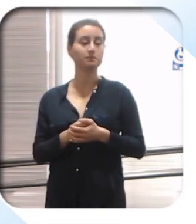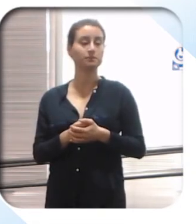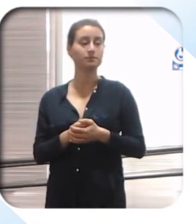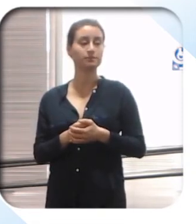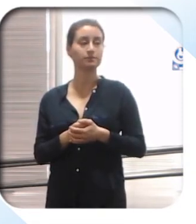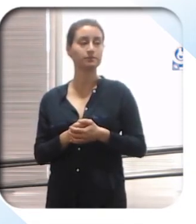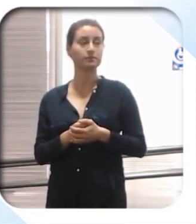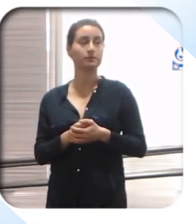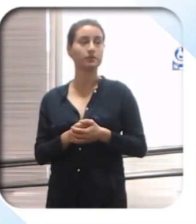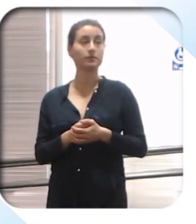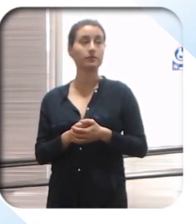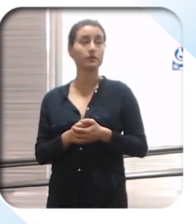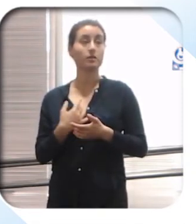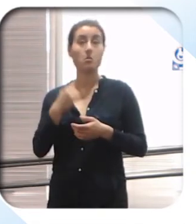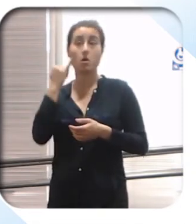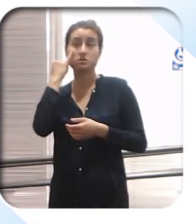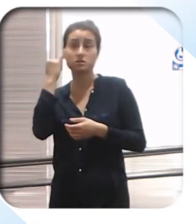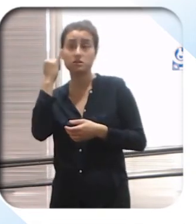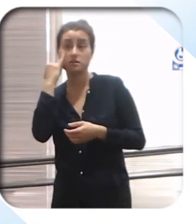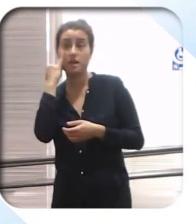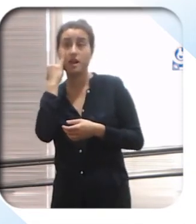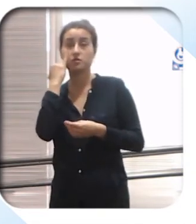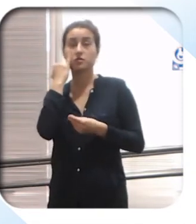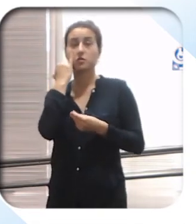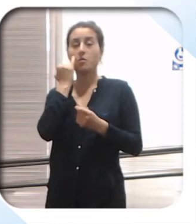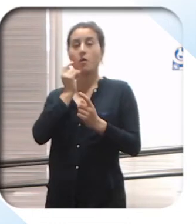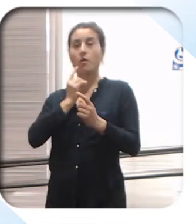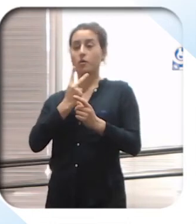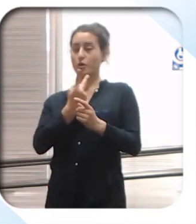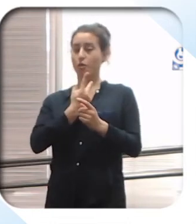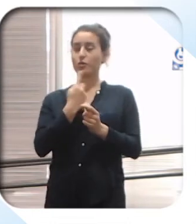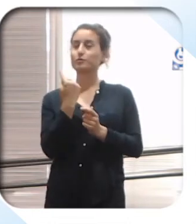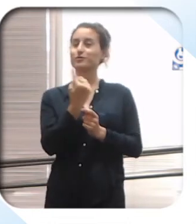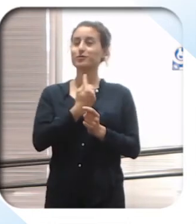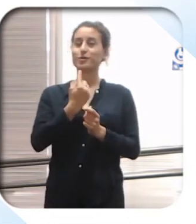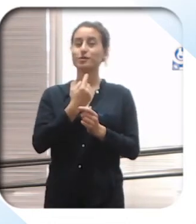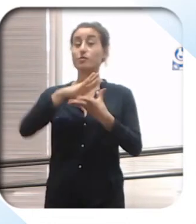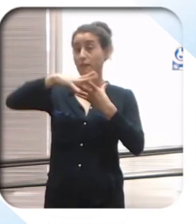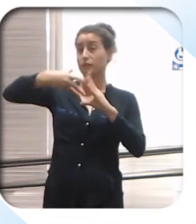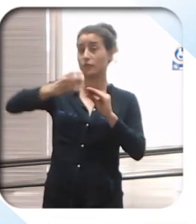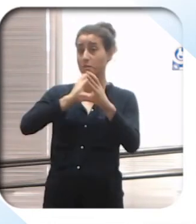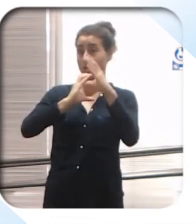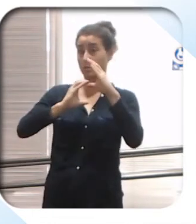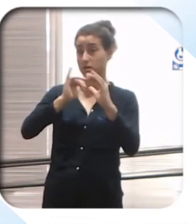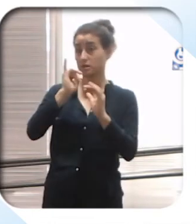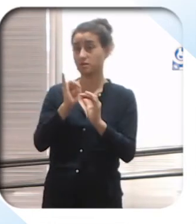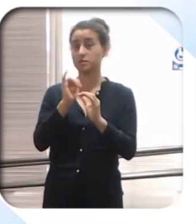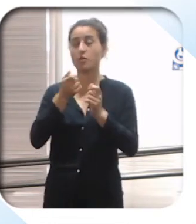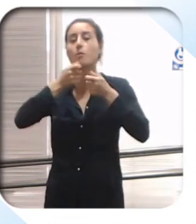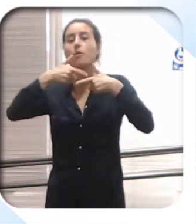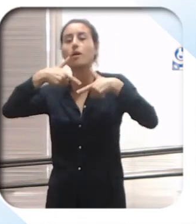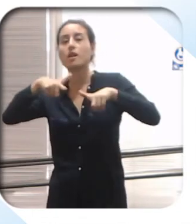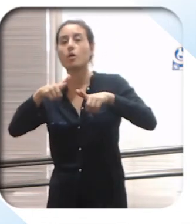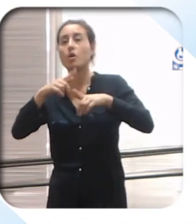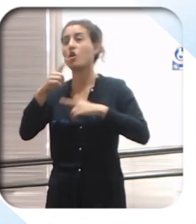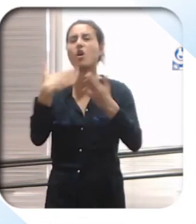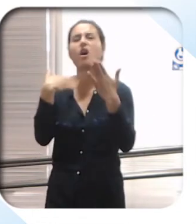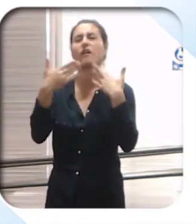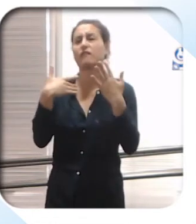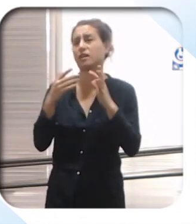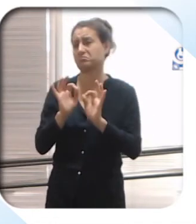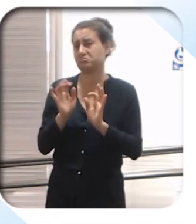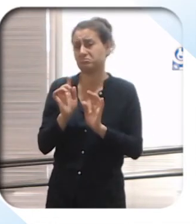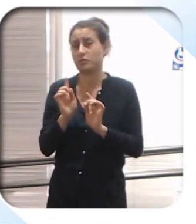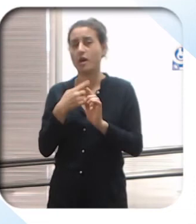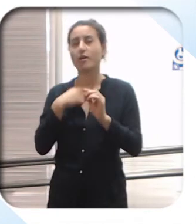Tener relaciones, intimidad con el otro, es una forma de comunicarnos en un lenguaje que no es hablado,